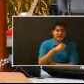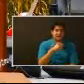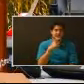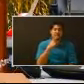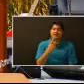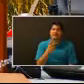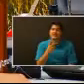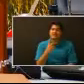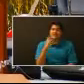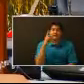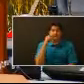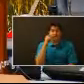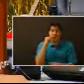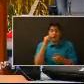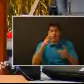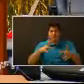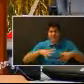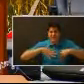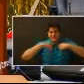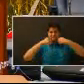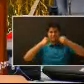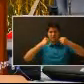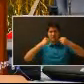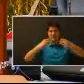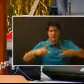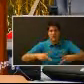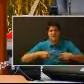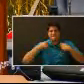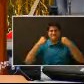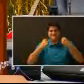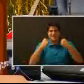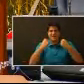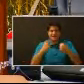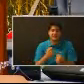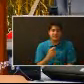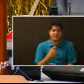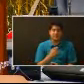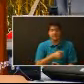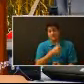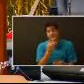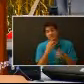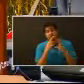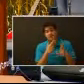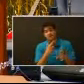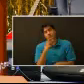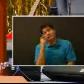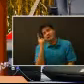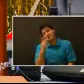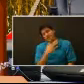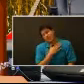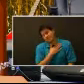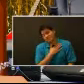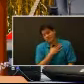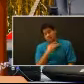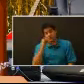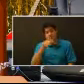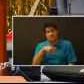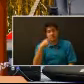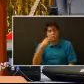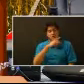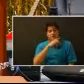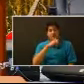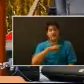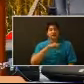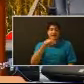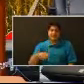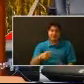varón esforzado y valiente. Y él le respondió, ay Señor mío, si Jehová está con nosotros, ¿por